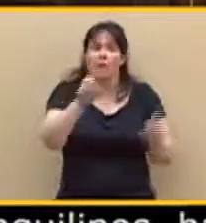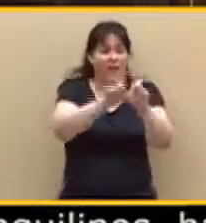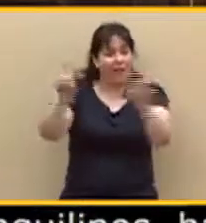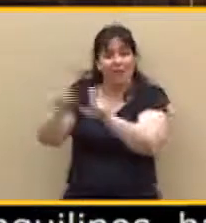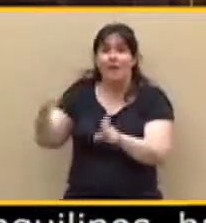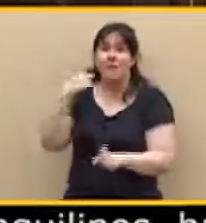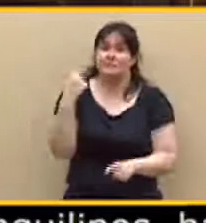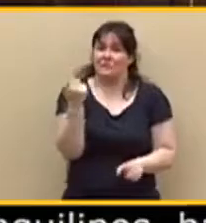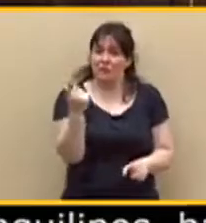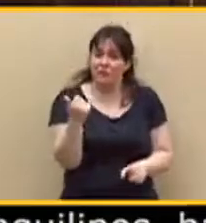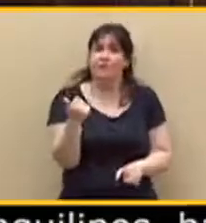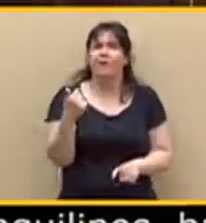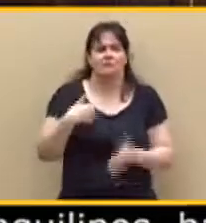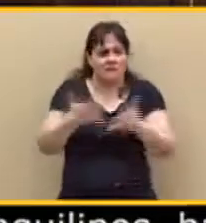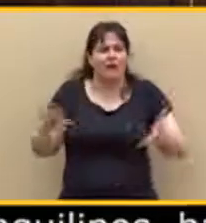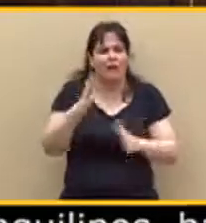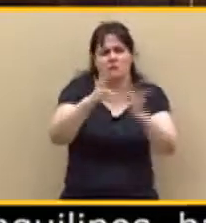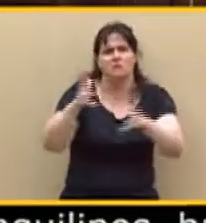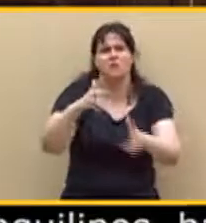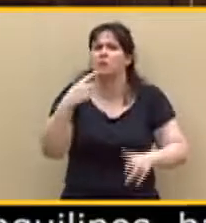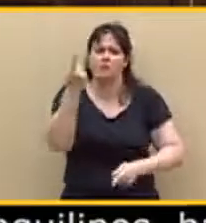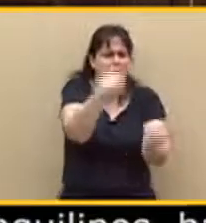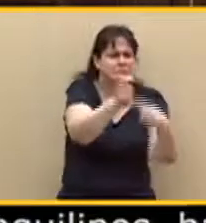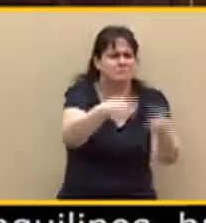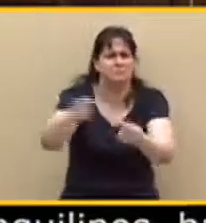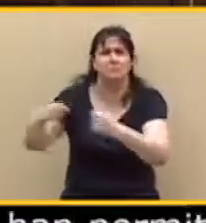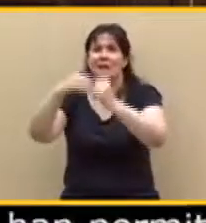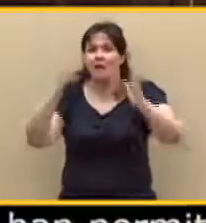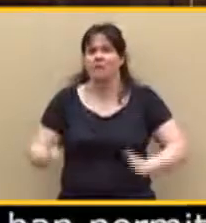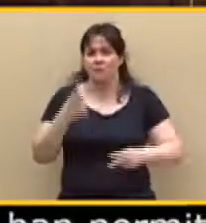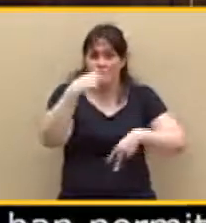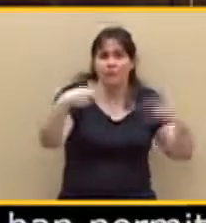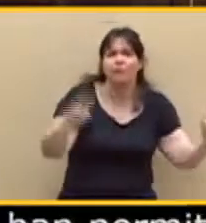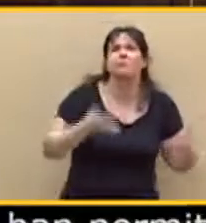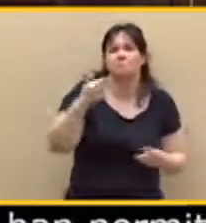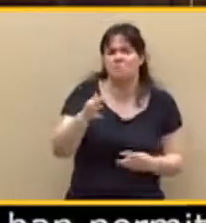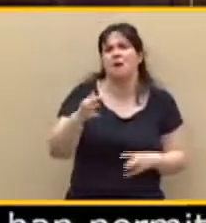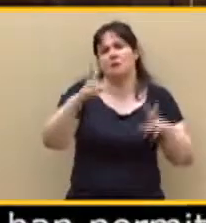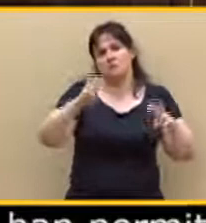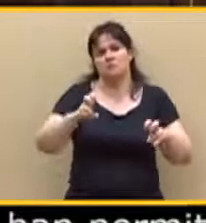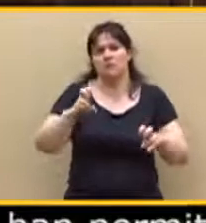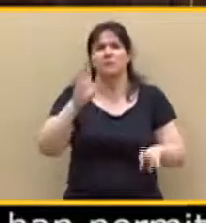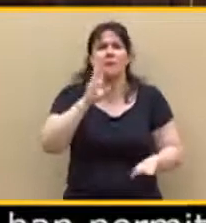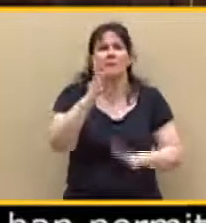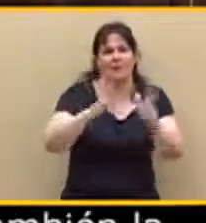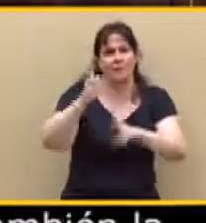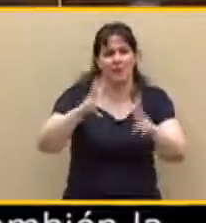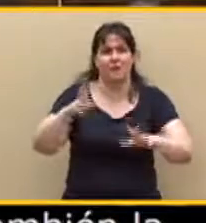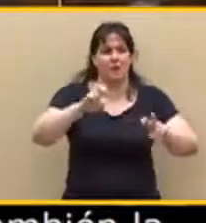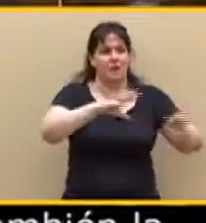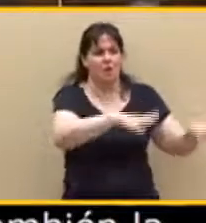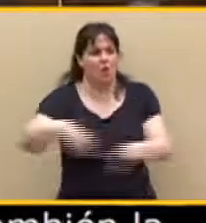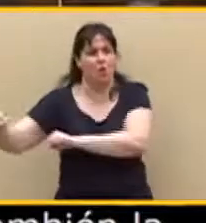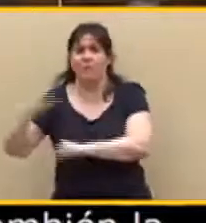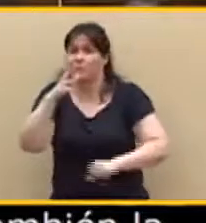grandes especuladores. Han permitido la venta sistemática de la vivienda pública y también la criminalización de la ocupación en precario. Sus